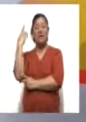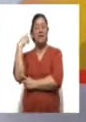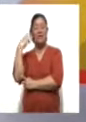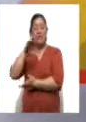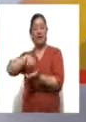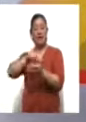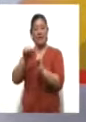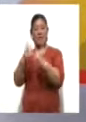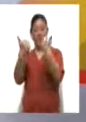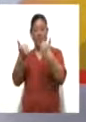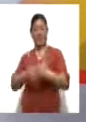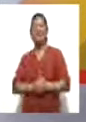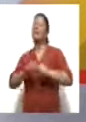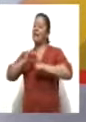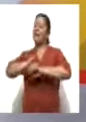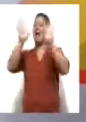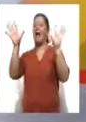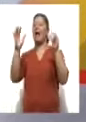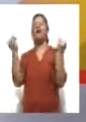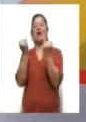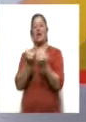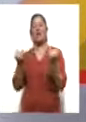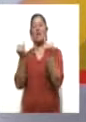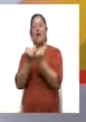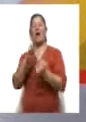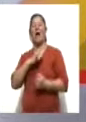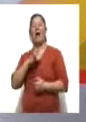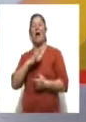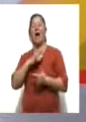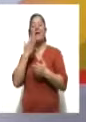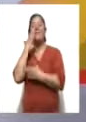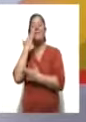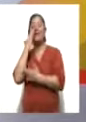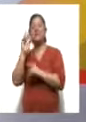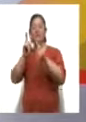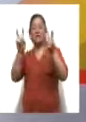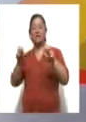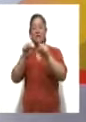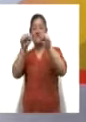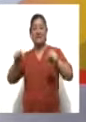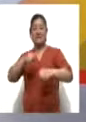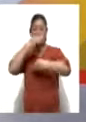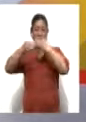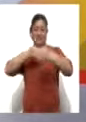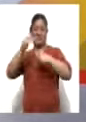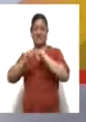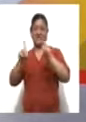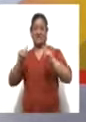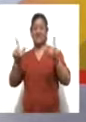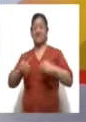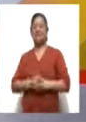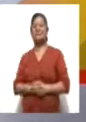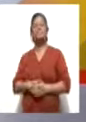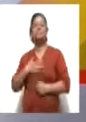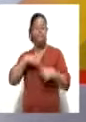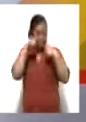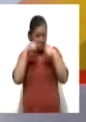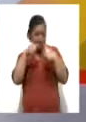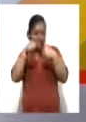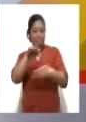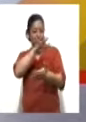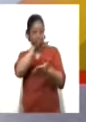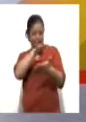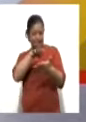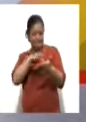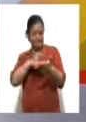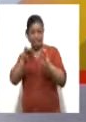Radio Calpulalpan, y, por supuesto, también a través de la página de Facebook, Sistema de Noticias Tlaxcala. Estaremos muy al pendiente de